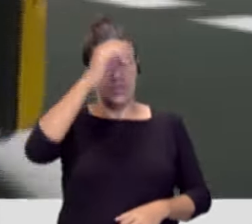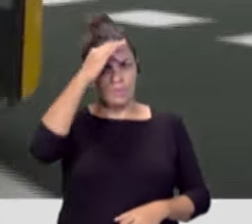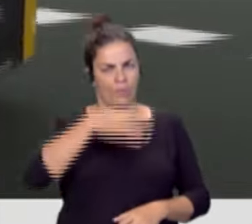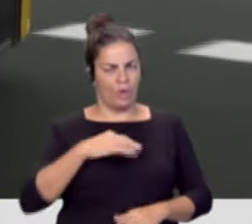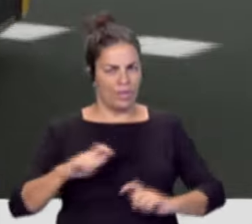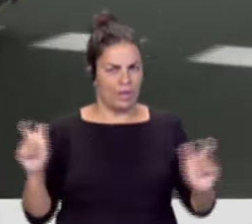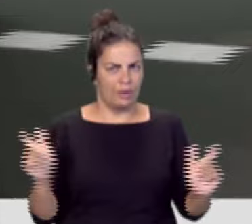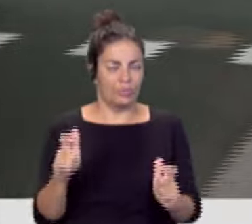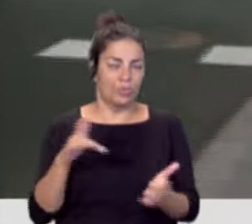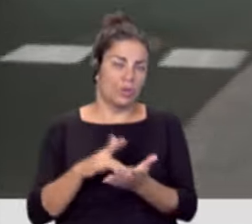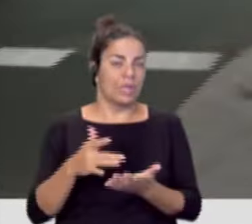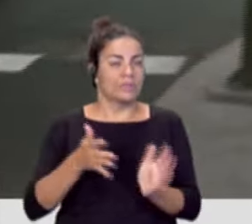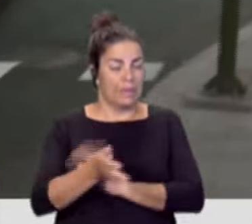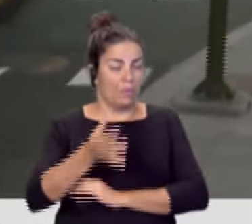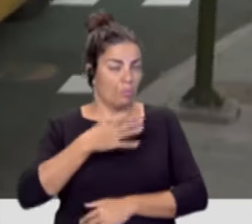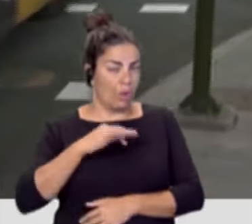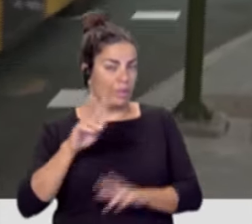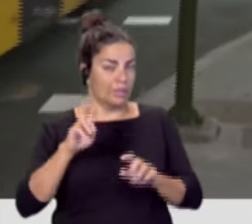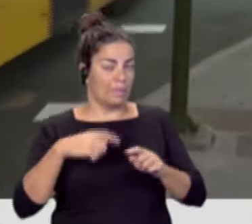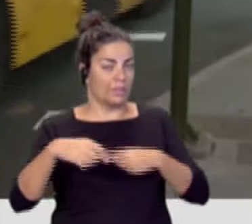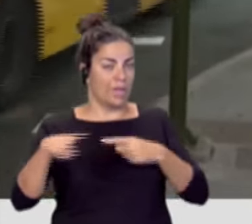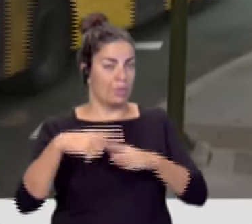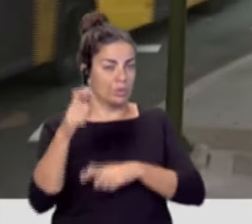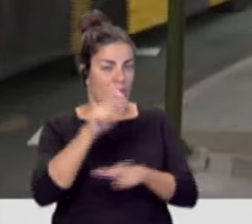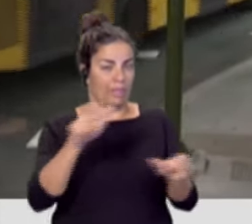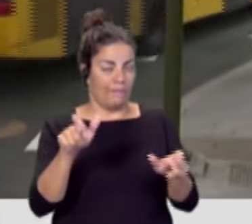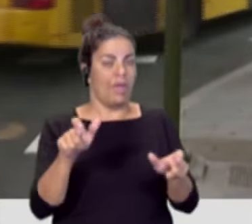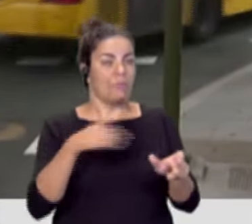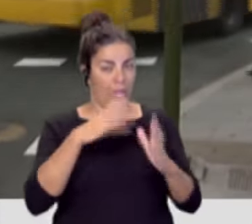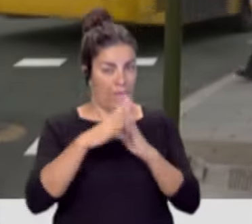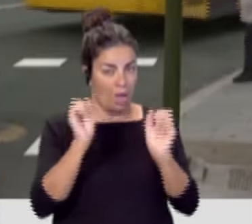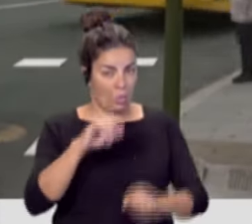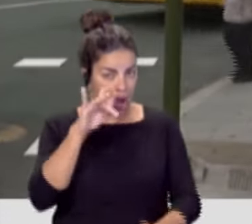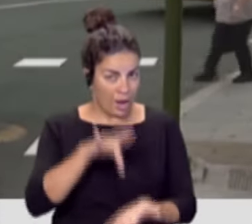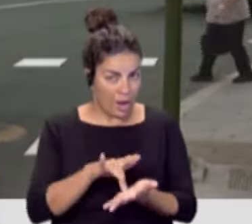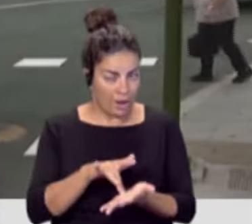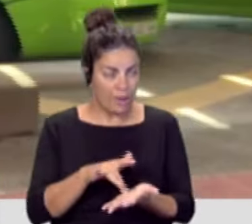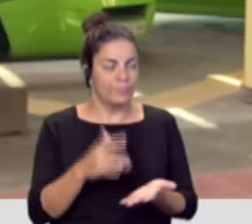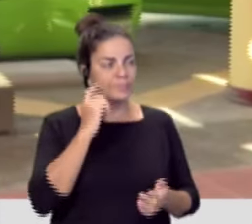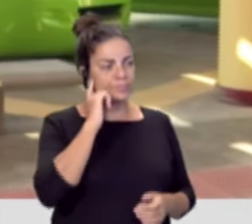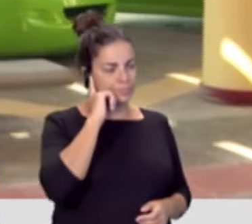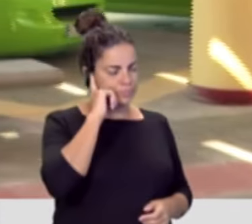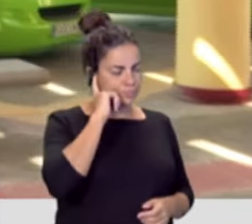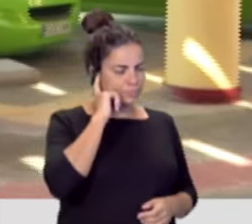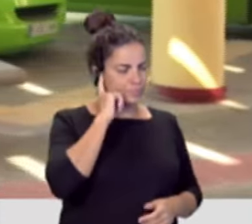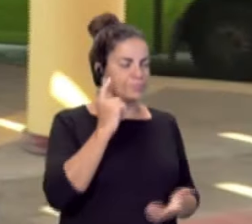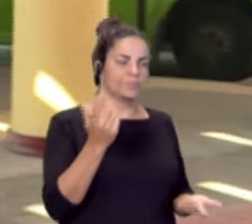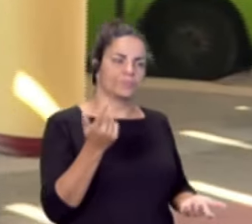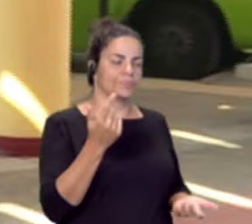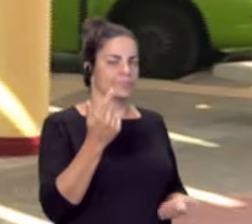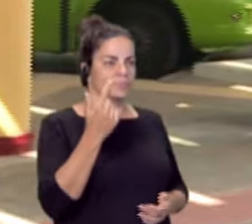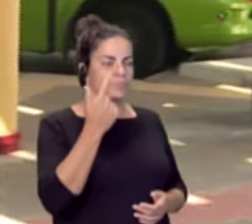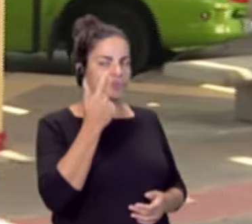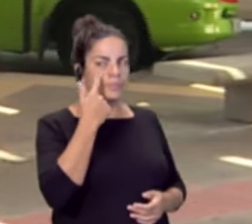un acuerdo en el transporte de viajeros? A ver, yo no. Nosotros, esto es